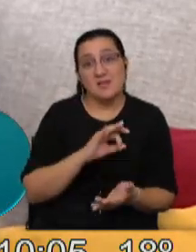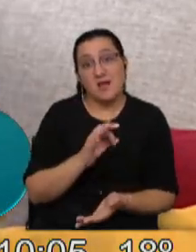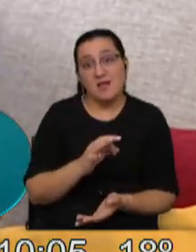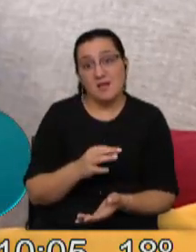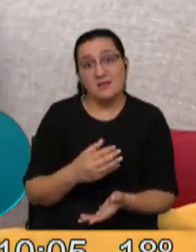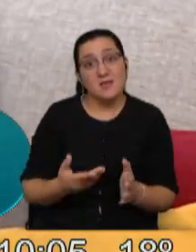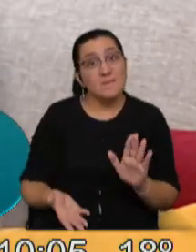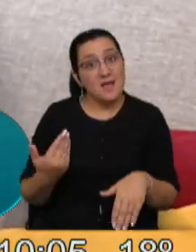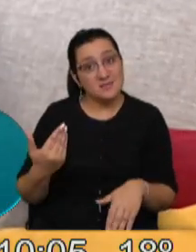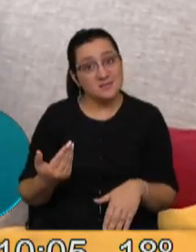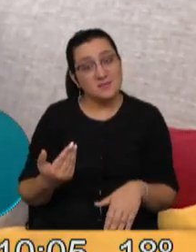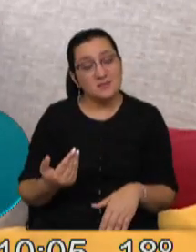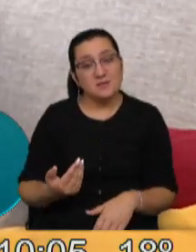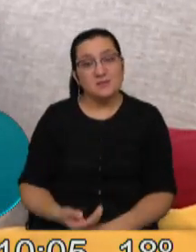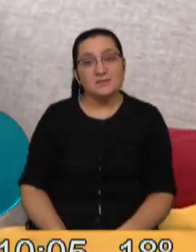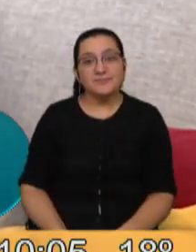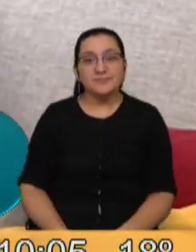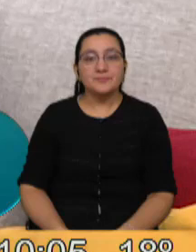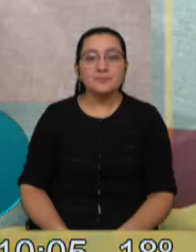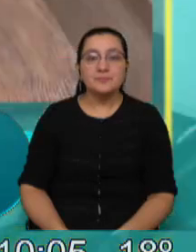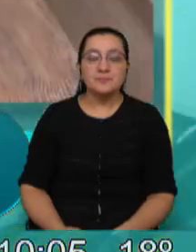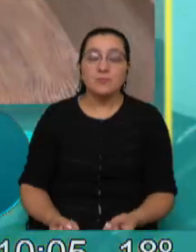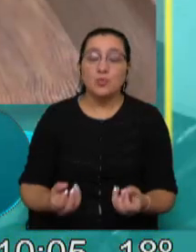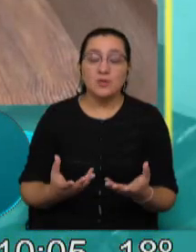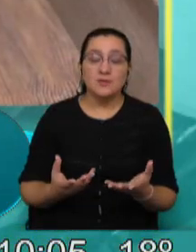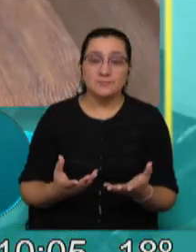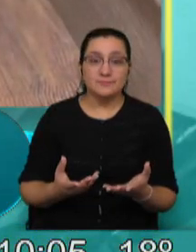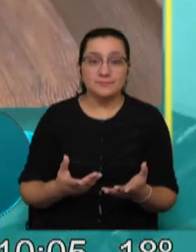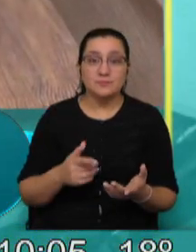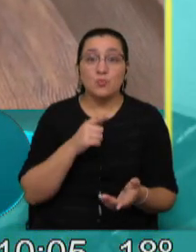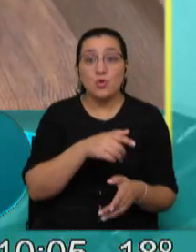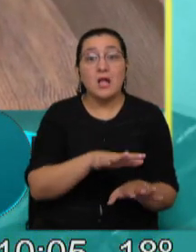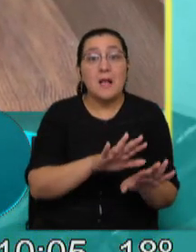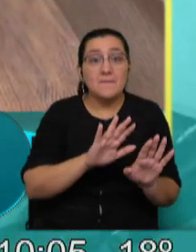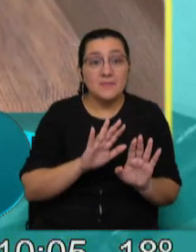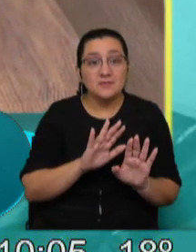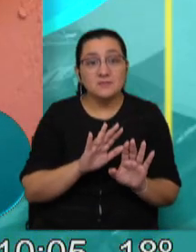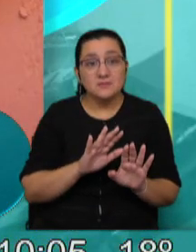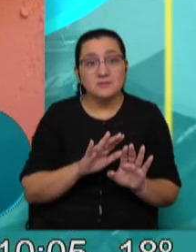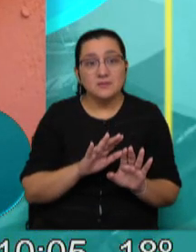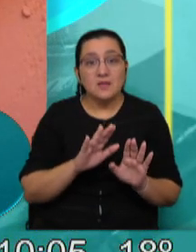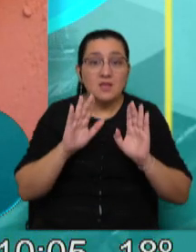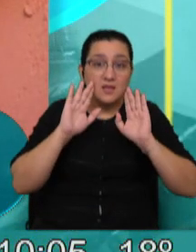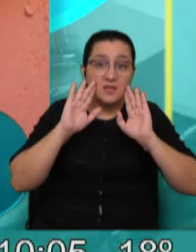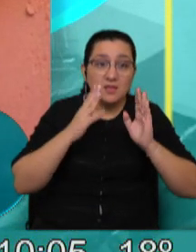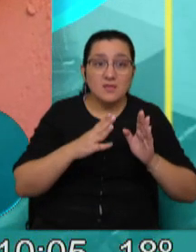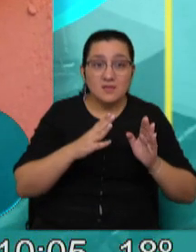pronto. Por lo tanto, ahí hay que contenerlo porque tampoco nadie tiene la rutina como para poder hacerlo. Salvo vos, que capaz que después de acá te dedicas a fumar